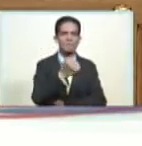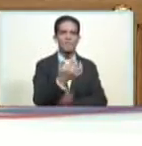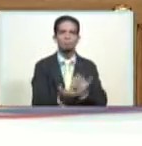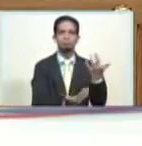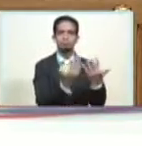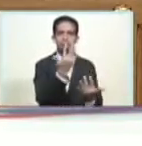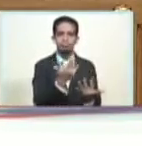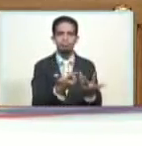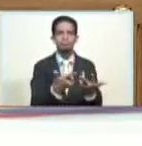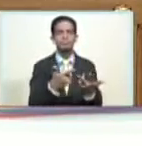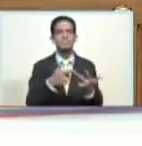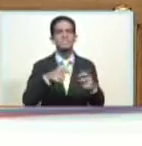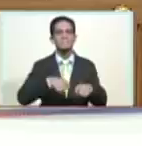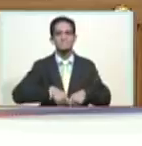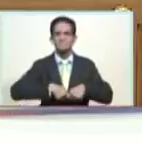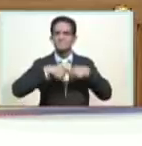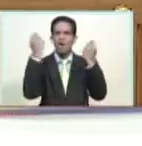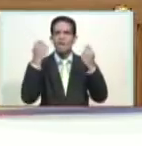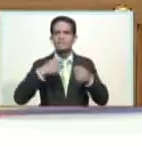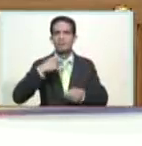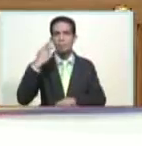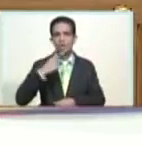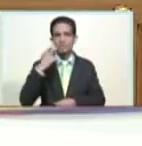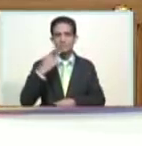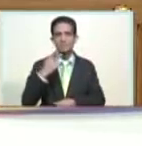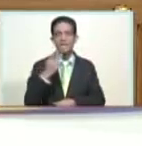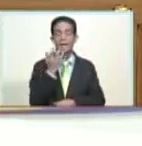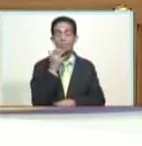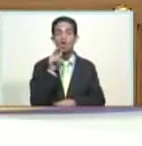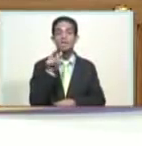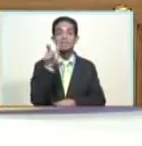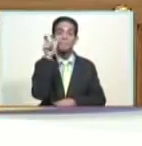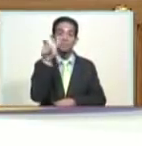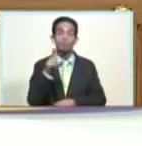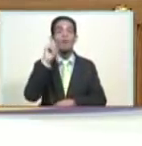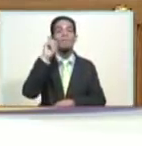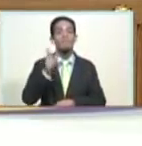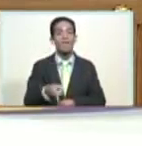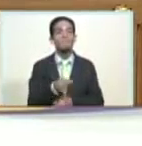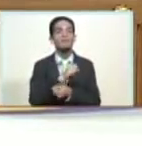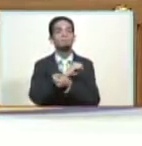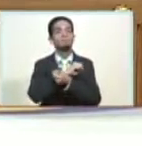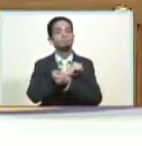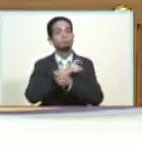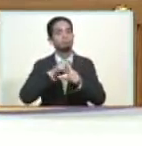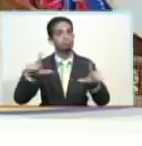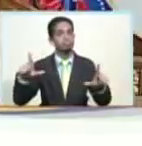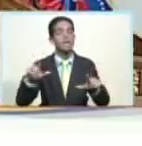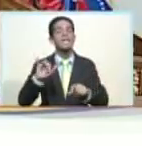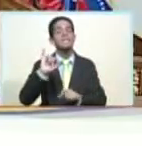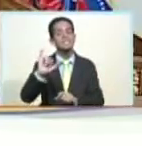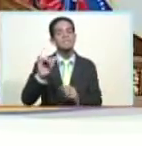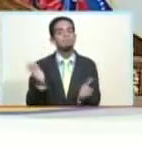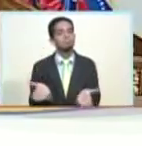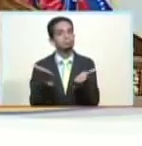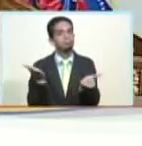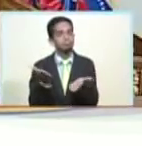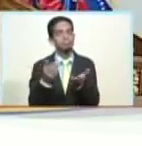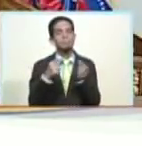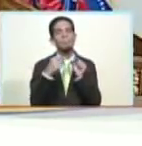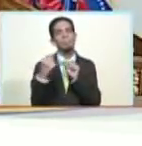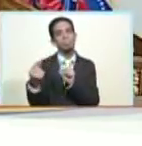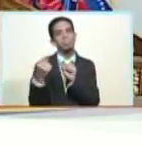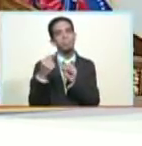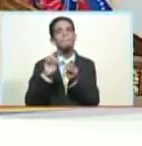por causas de violencia política, y yo quiero que esas personas salgan en libertad y se les dé una oportunidad para un proceso de